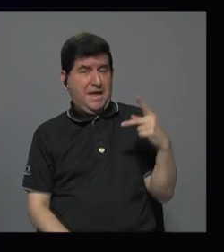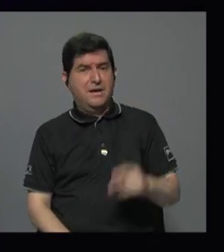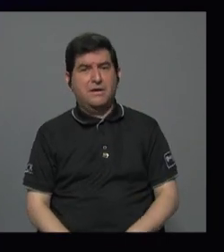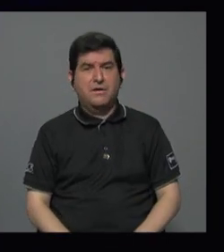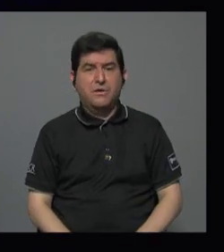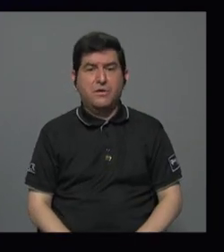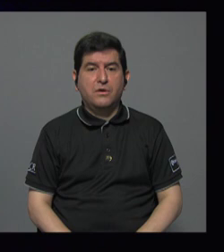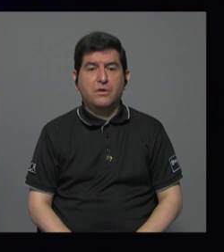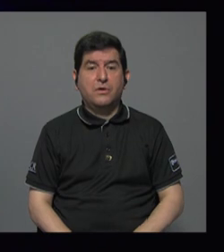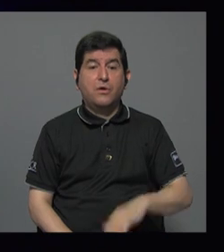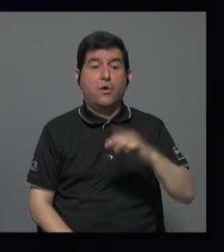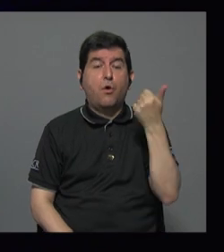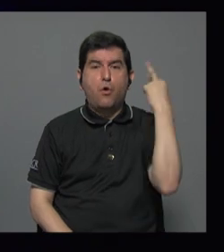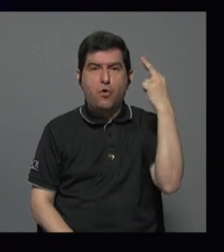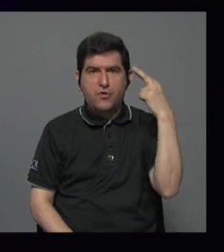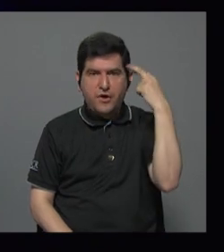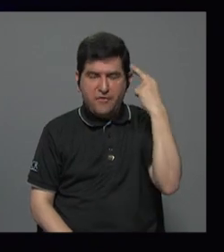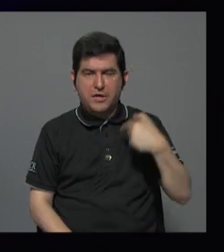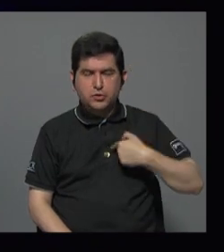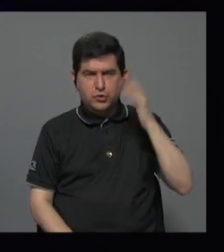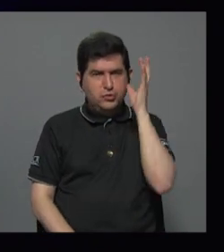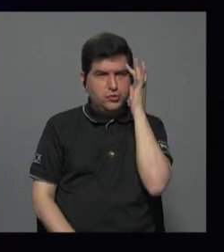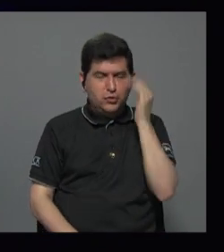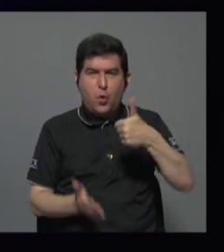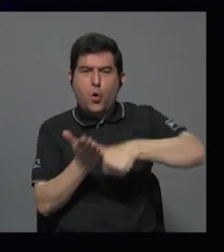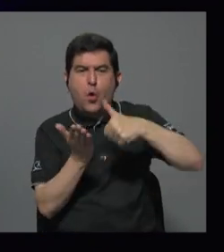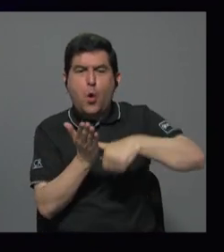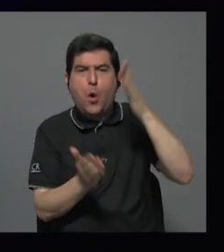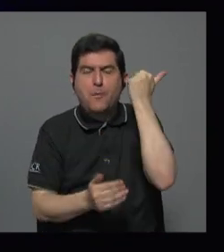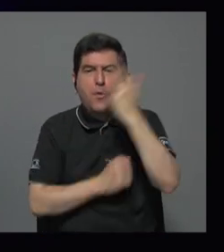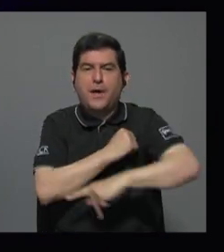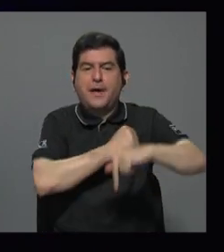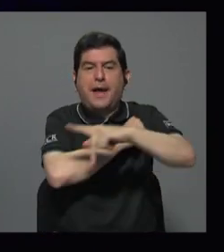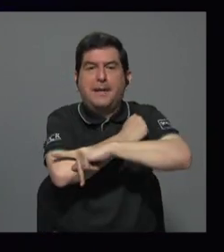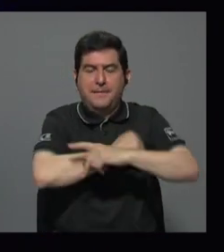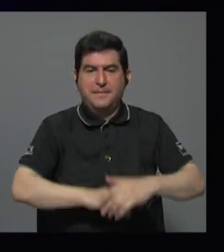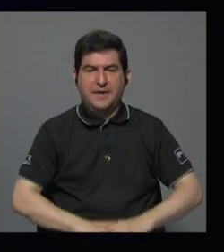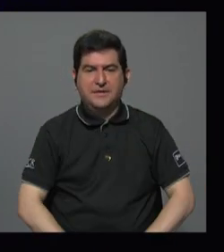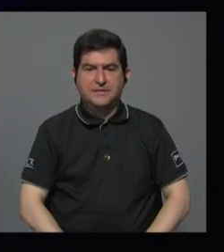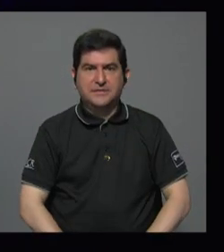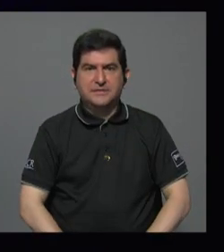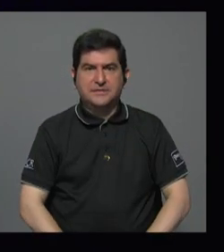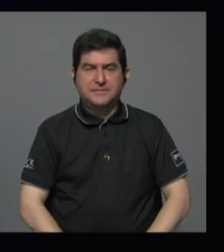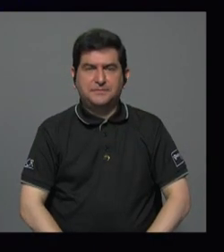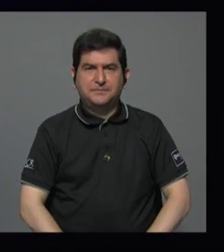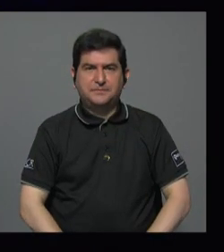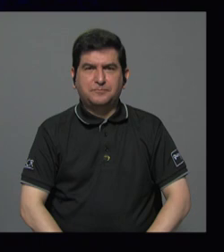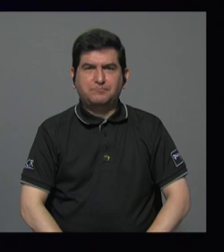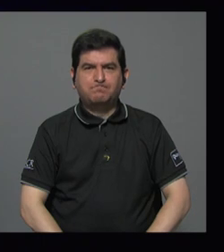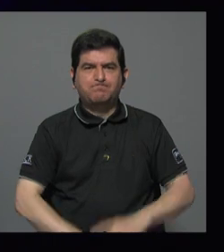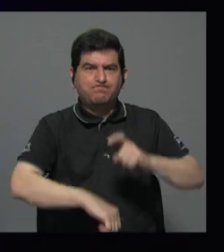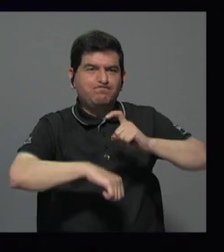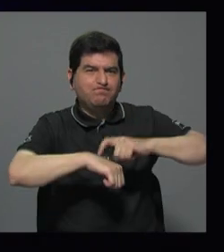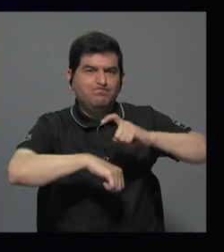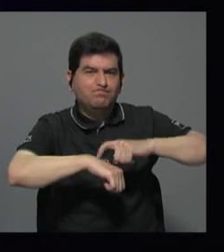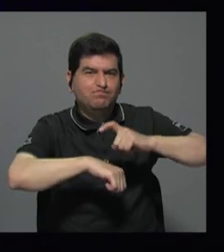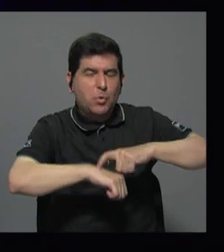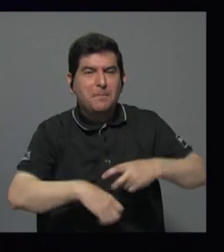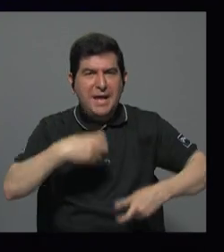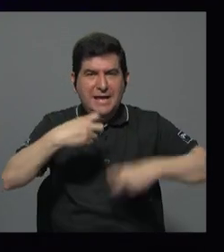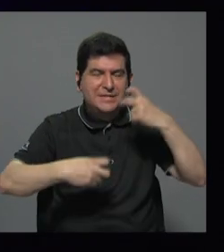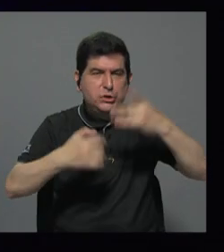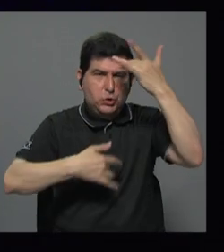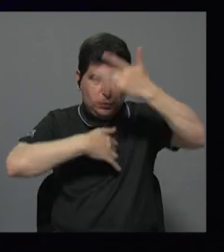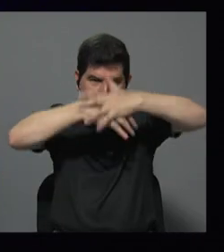componente estoy preocupado por las elecciones es porque el país pasa por un momento de crisis de